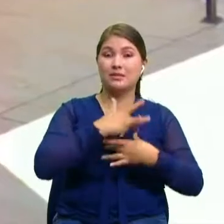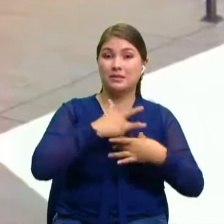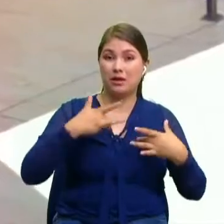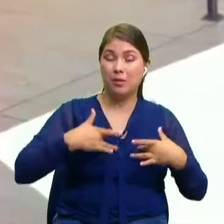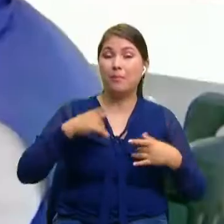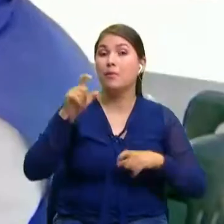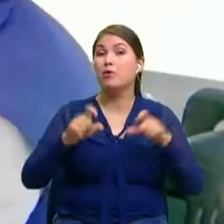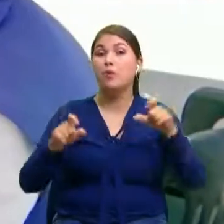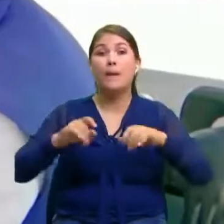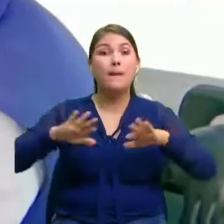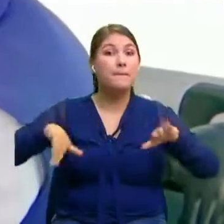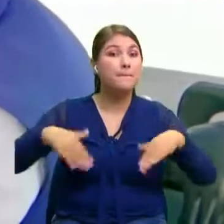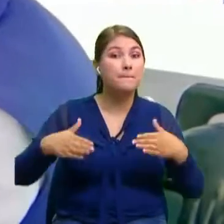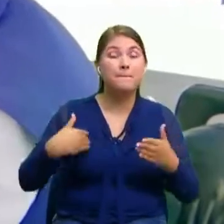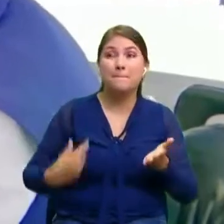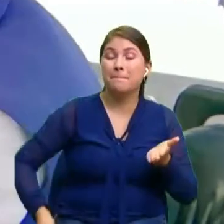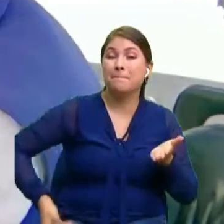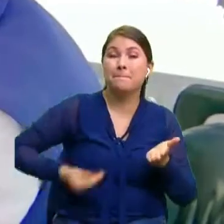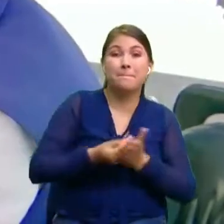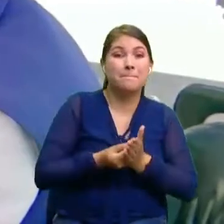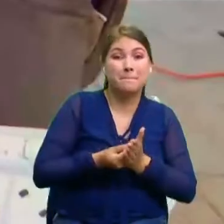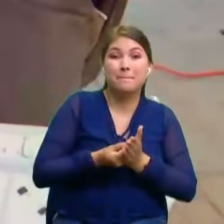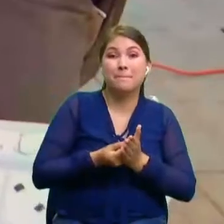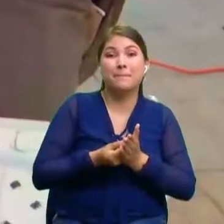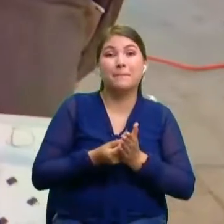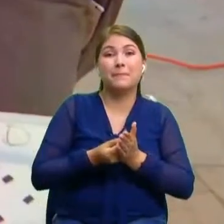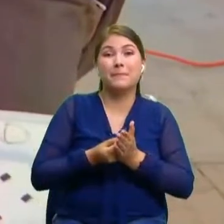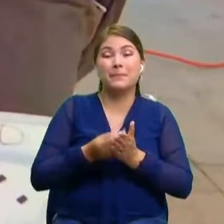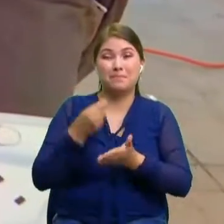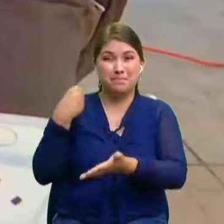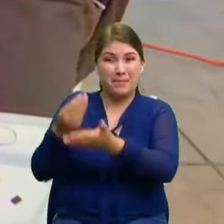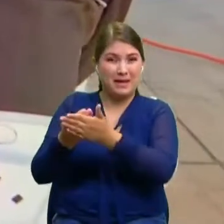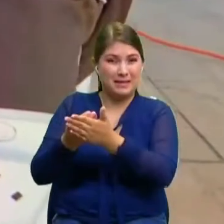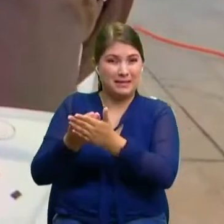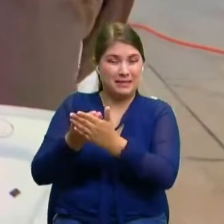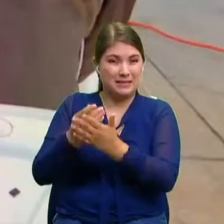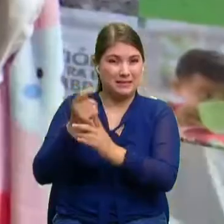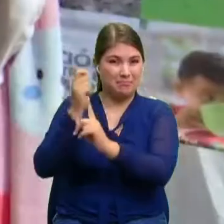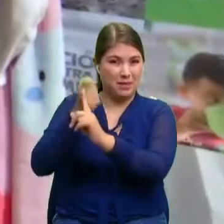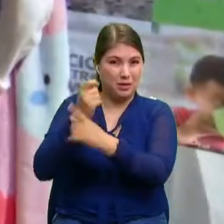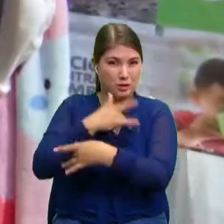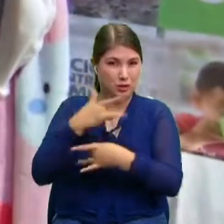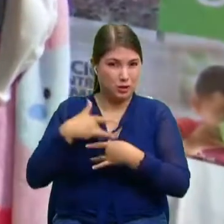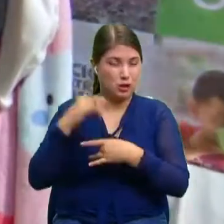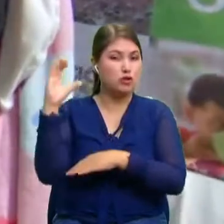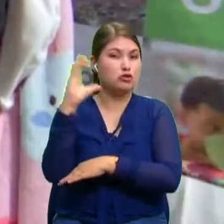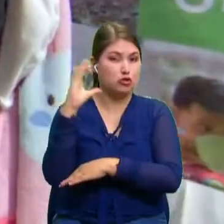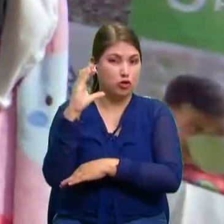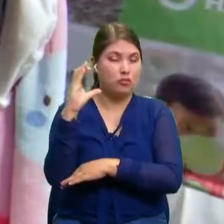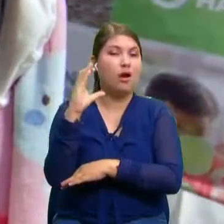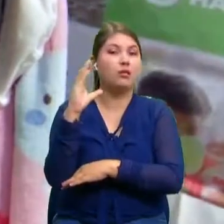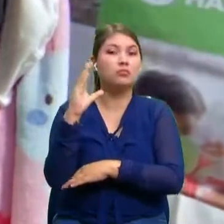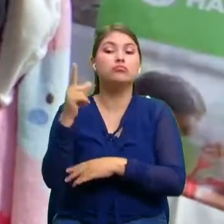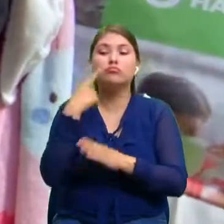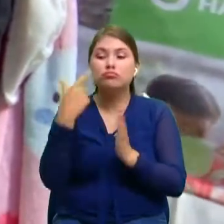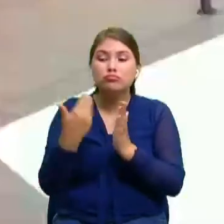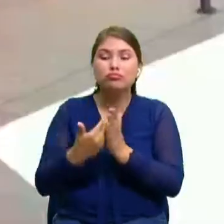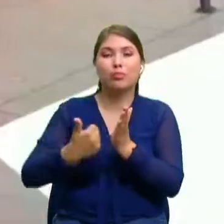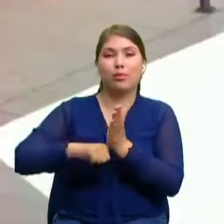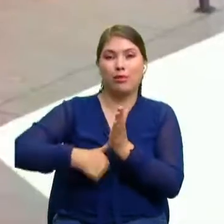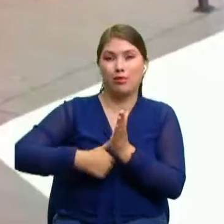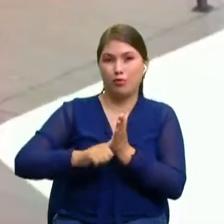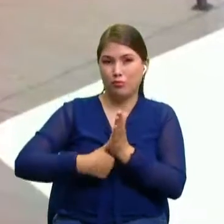aquellas personas pues que no tienen capacidad de pago para pertenecer al régimen contributivo. En caso de los colombianos, pues que presenten su